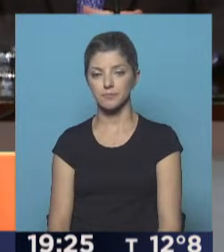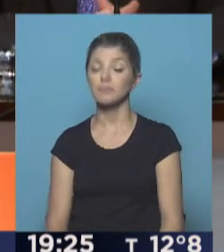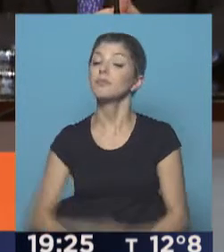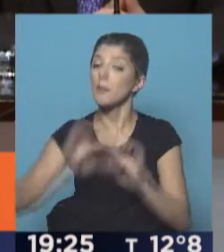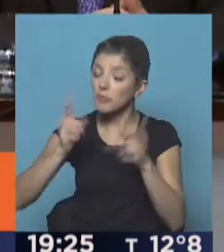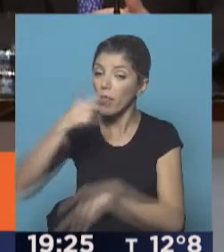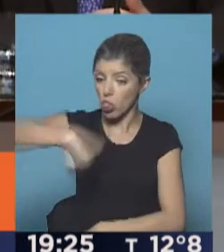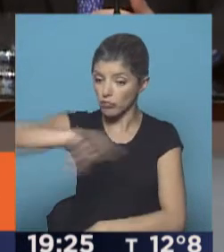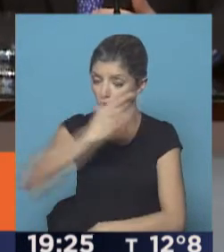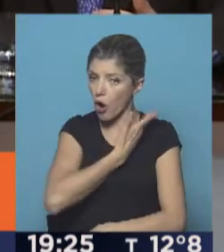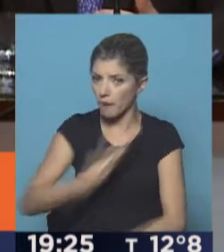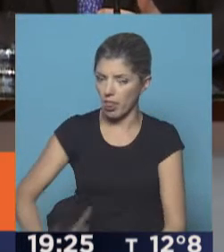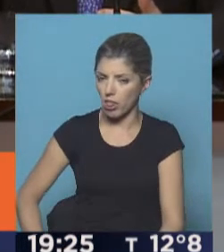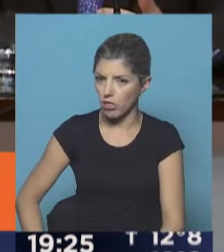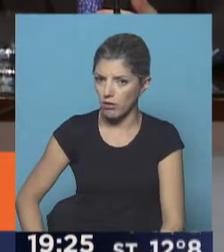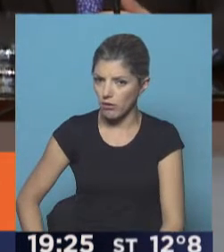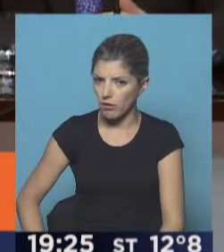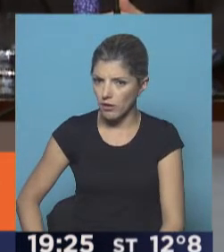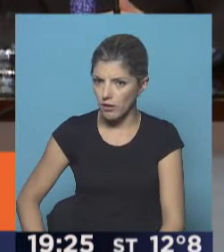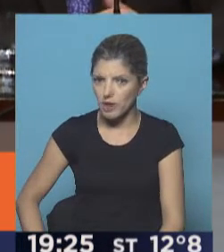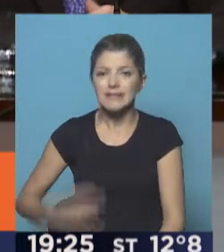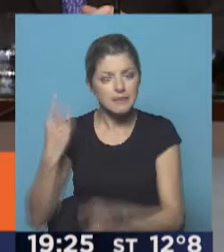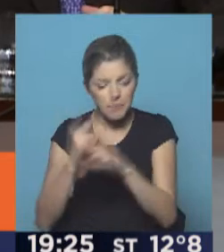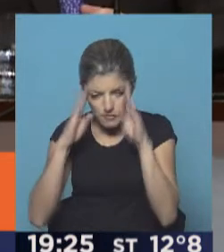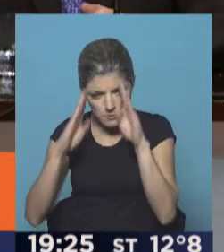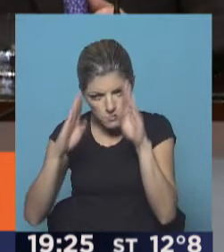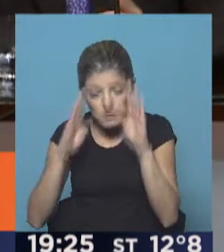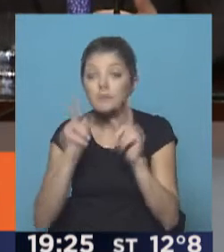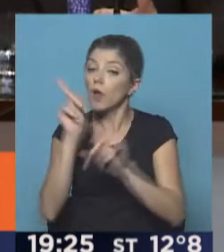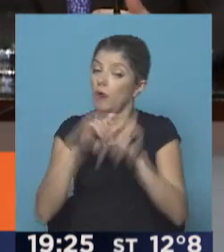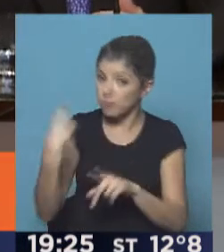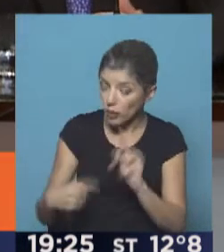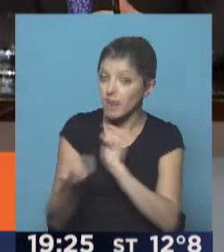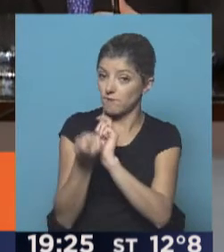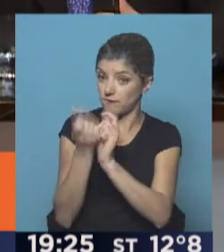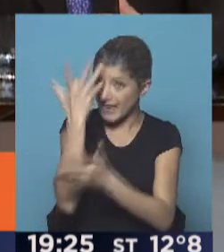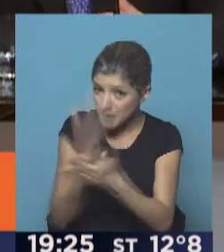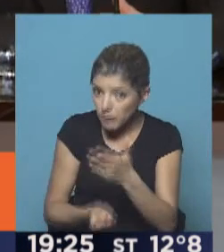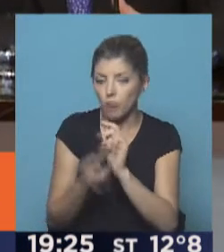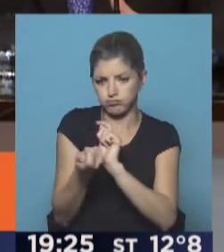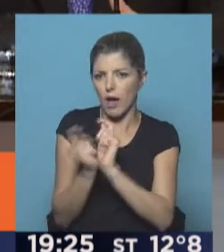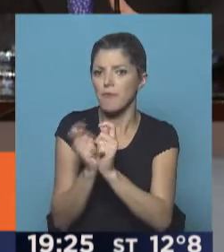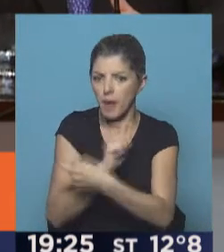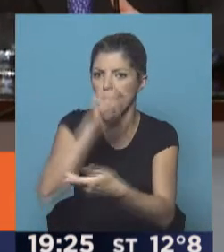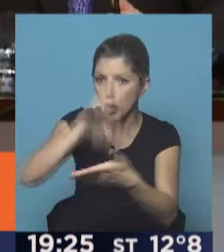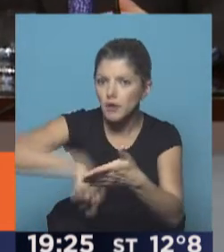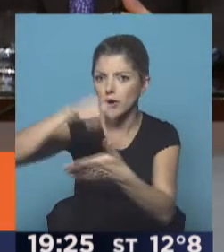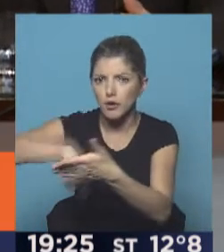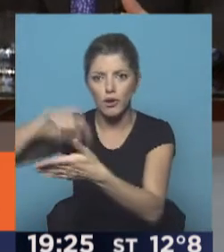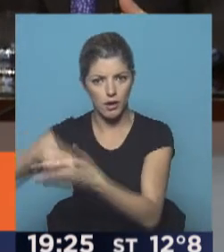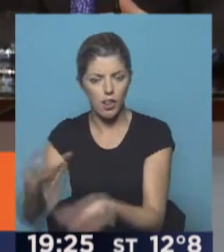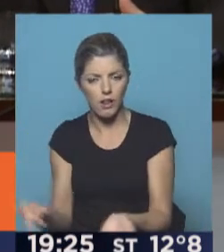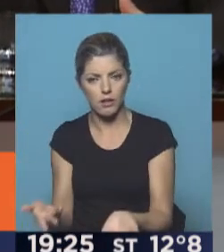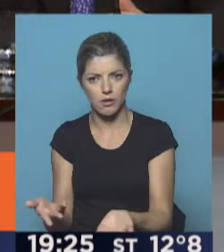nosotros como gobierno, obviamente, estar todo el tiempo muy atentos a ir corrigiendo aquellas cosas que tengamos que ir corrigiendo, que se van dando.